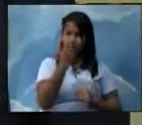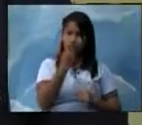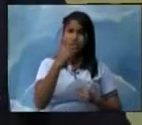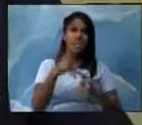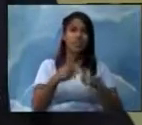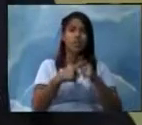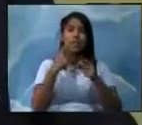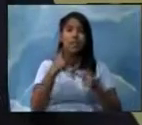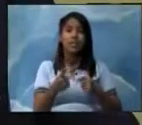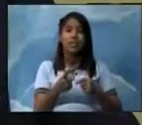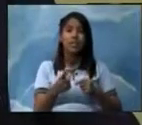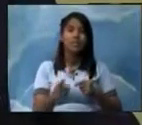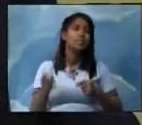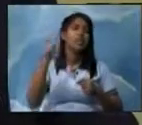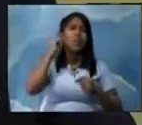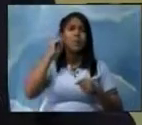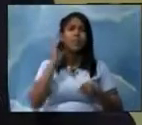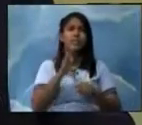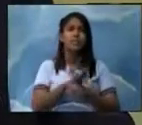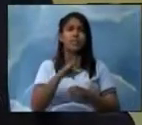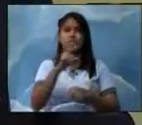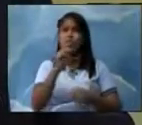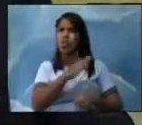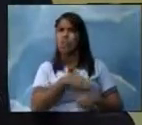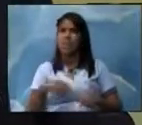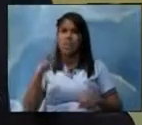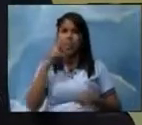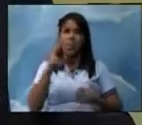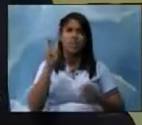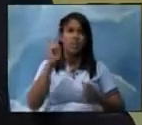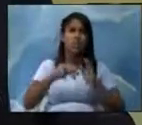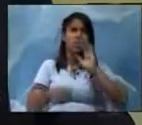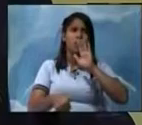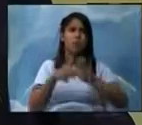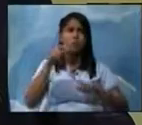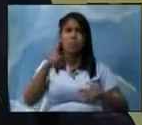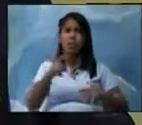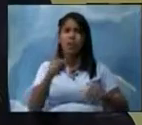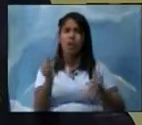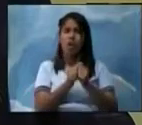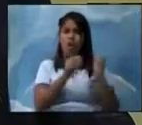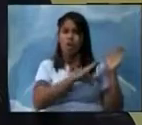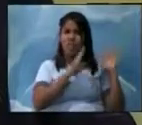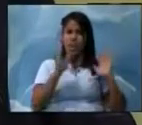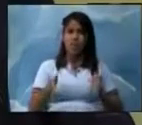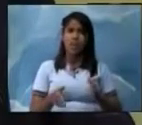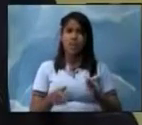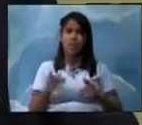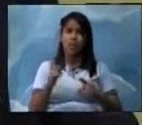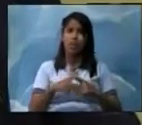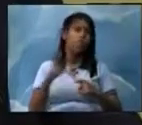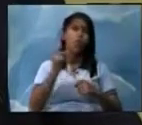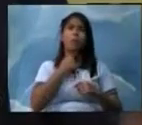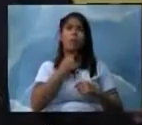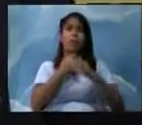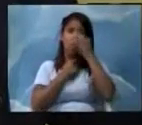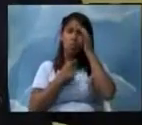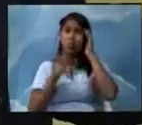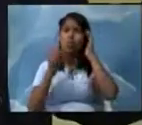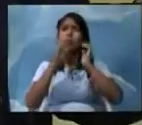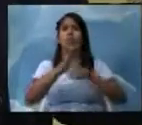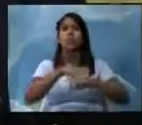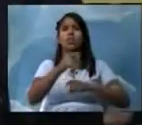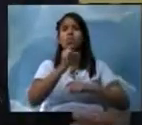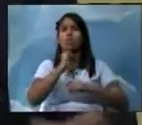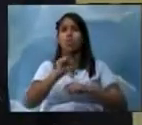Furioso y le dice María No quiero verte nunca más en los con los evangélicos no me gusta